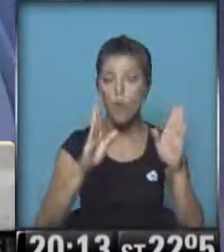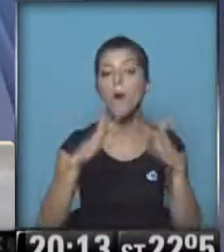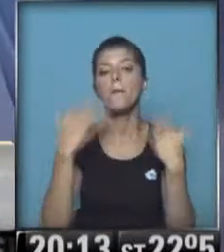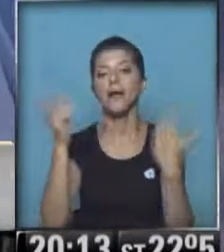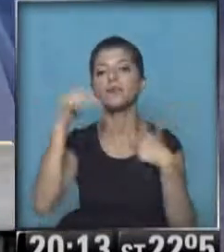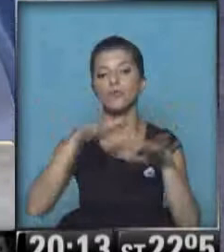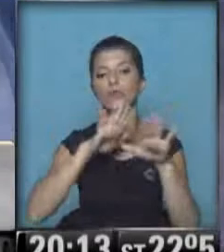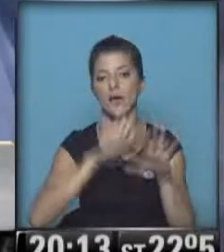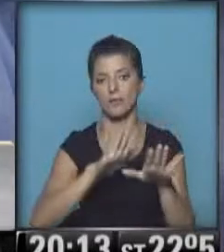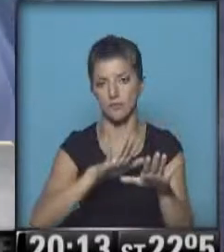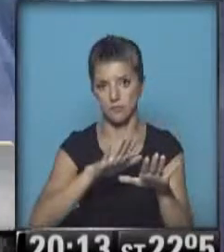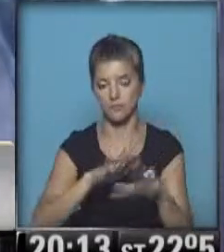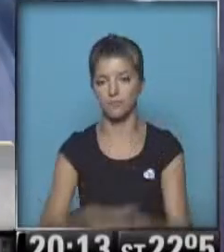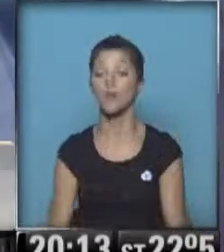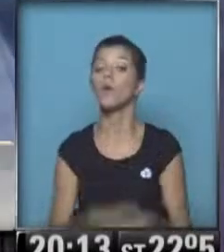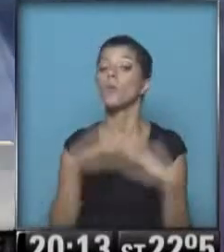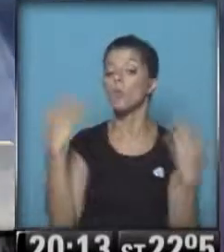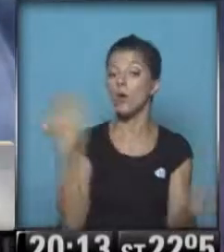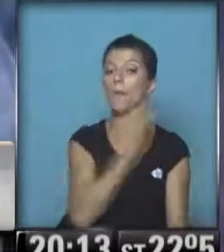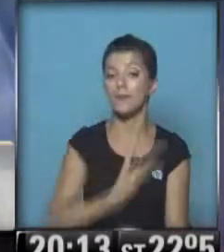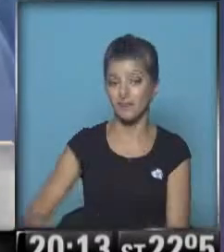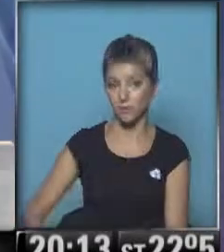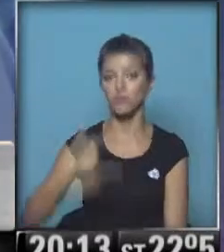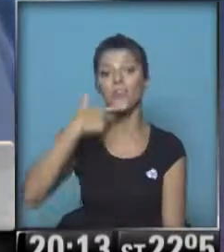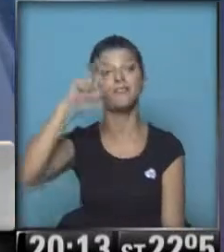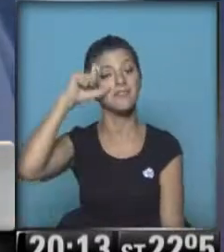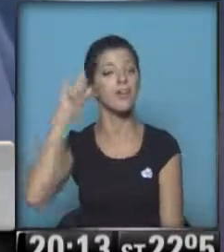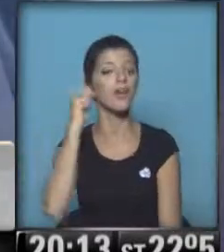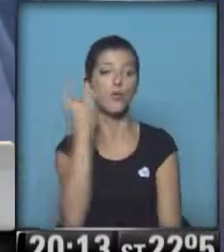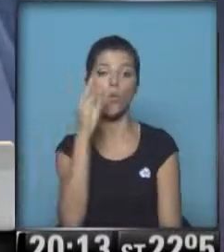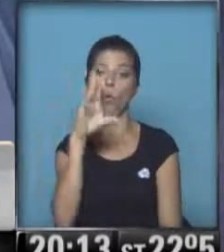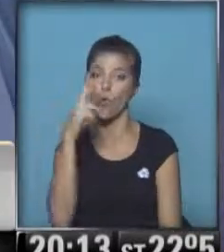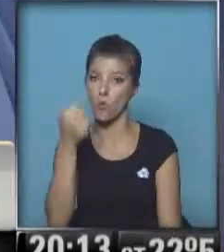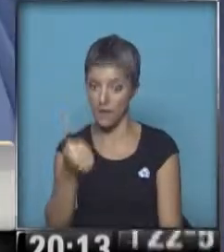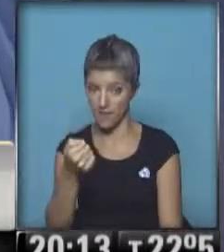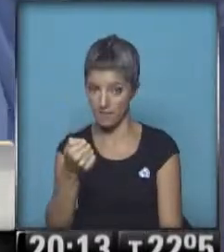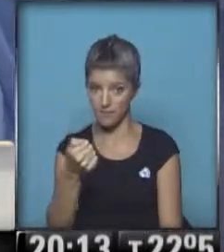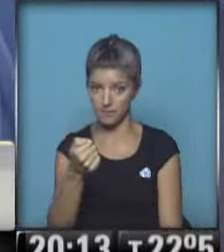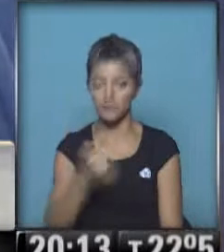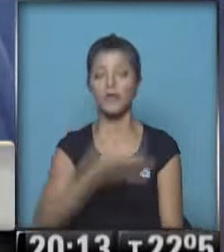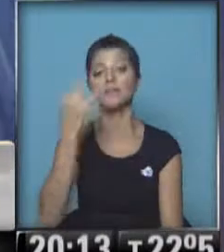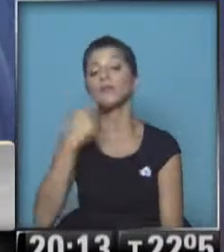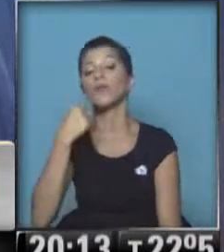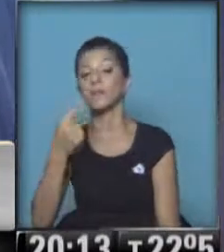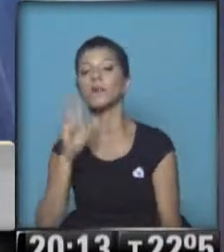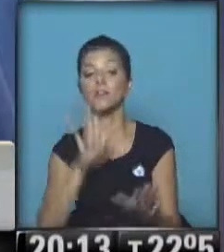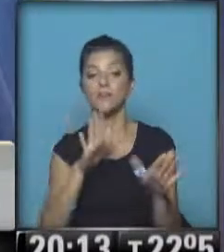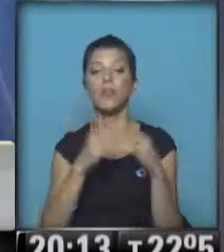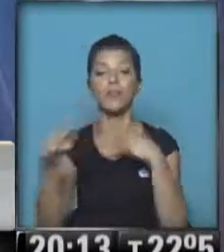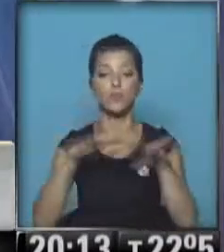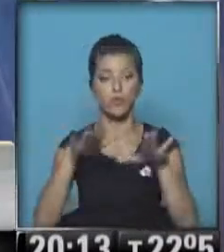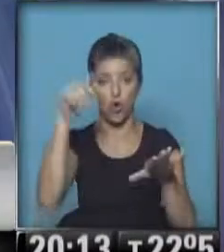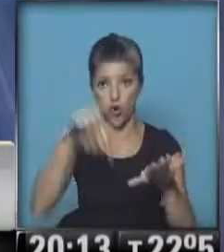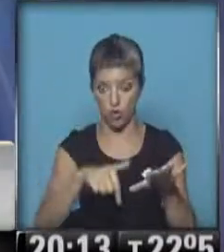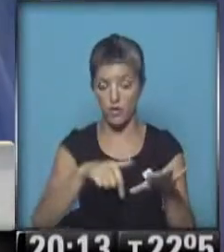esté acéfalo. Bueno, el presidente es Luis Segura. Seguramente dice esta cuestión por los hechos que están ocurriendo en